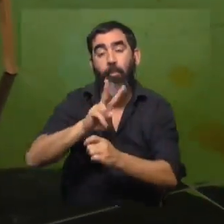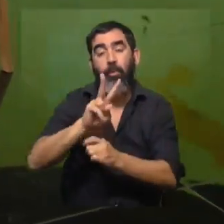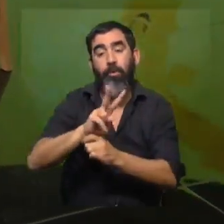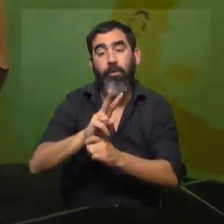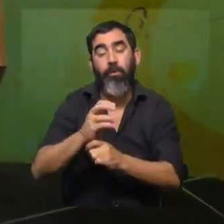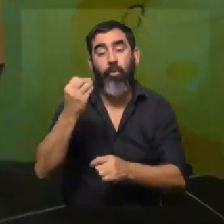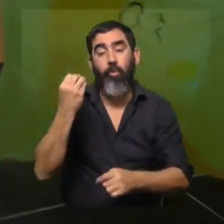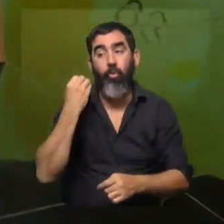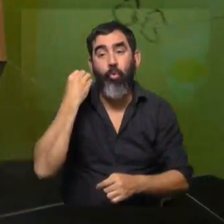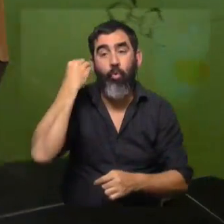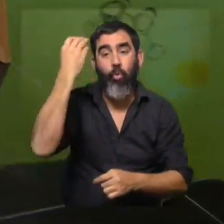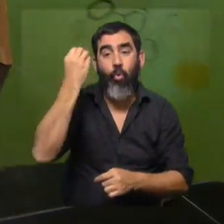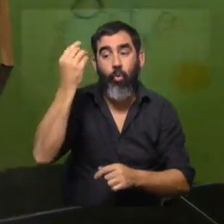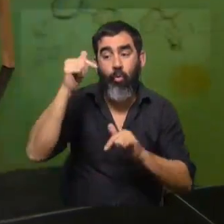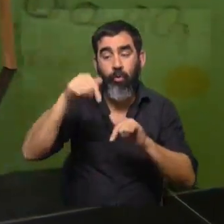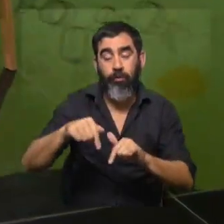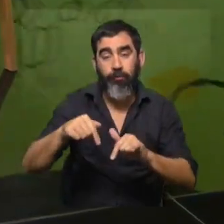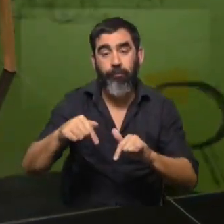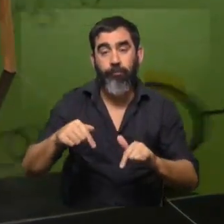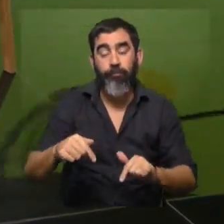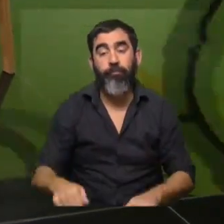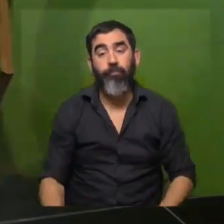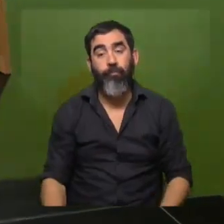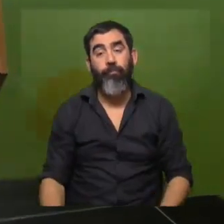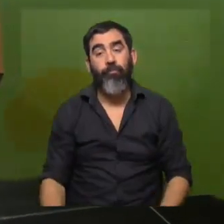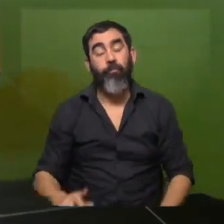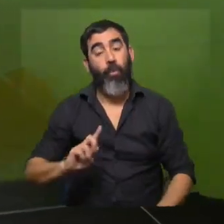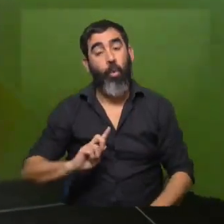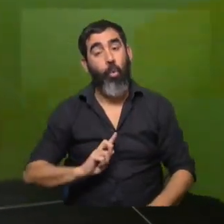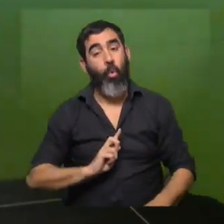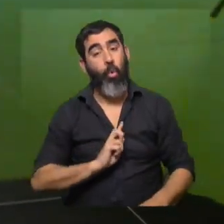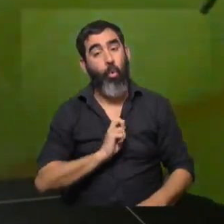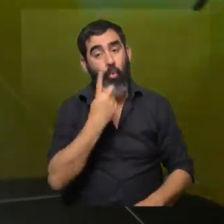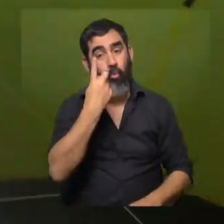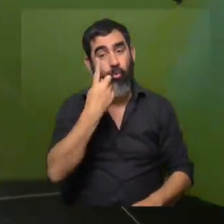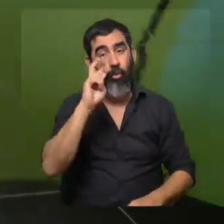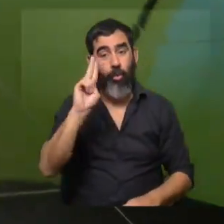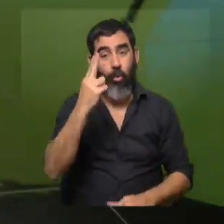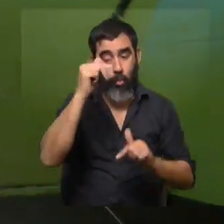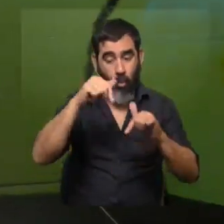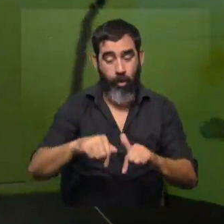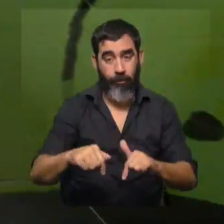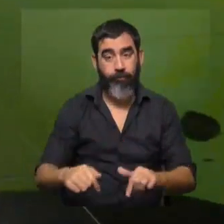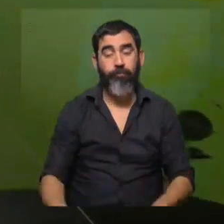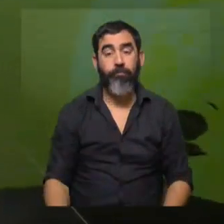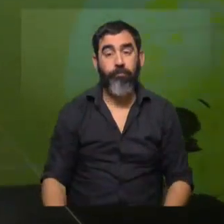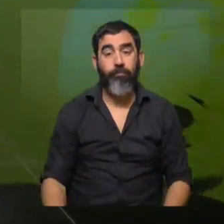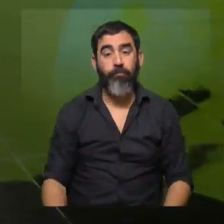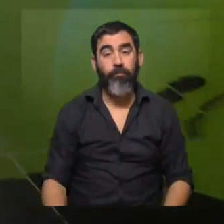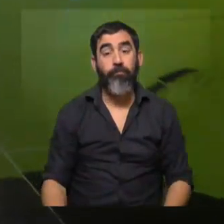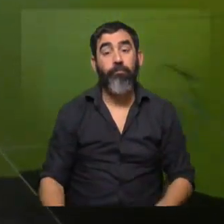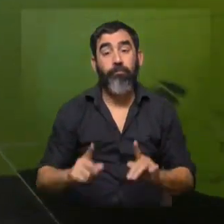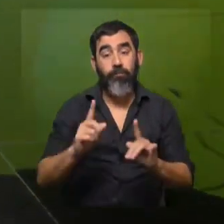un congreso en el que sentimos un sano orgullo, digamos, de lo que es el Uruguay primero, y después lo que ha